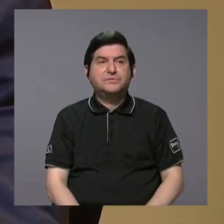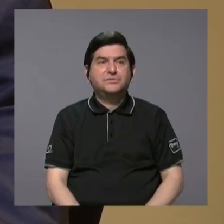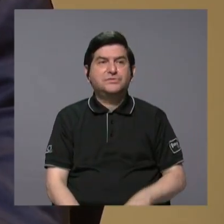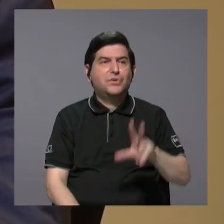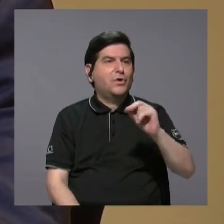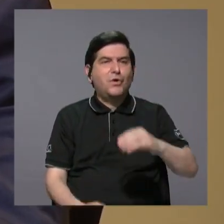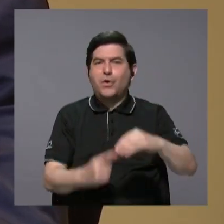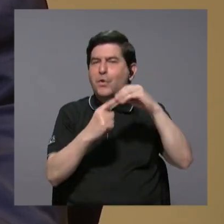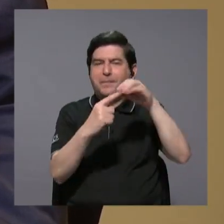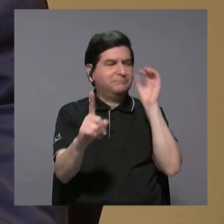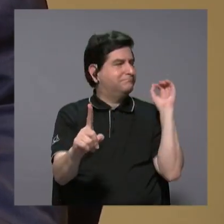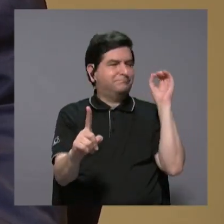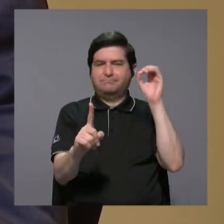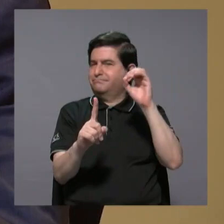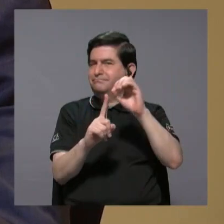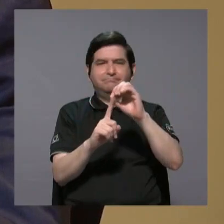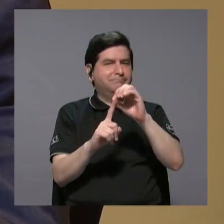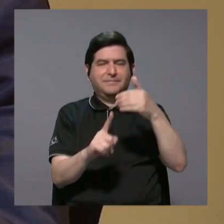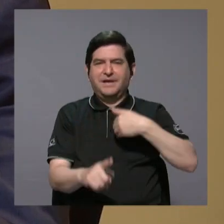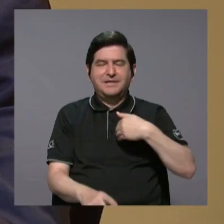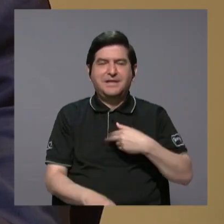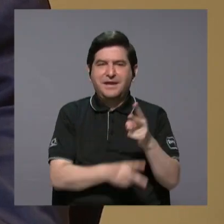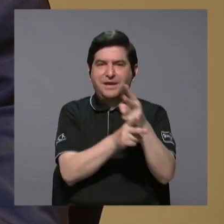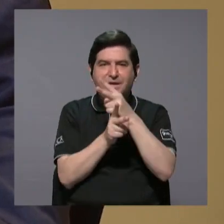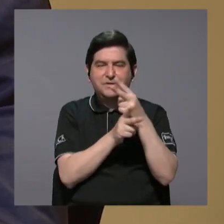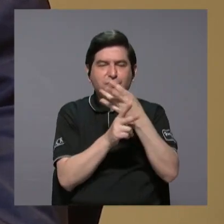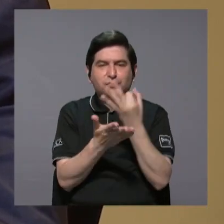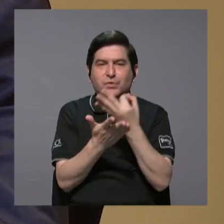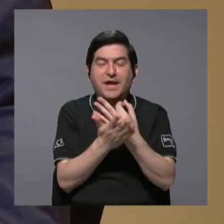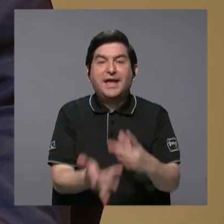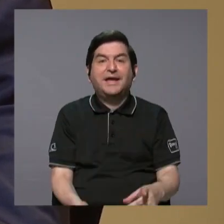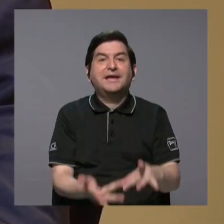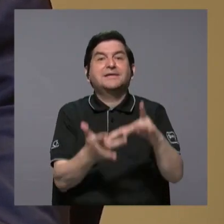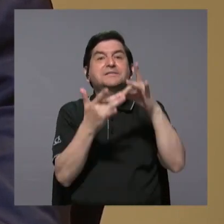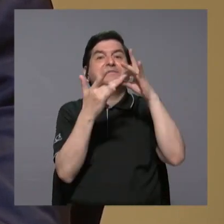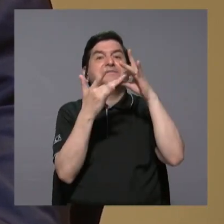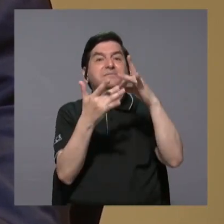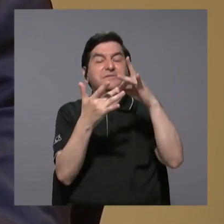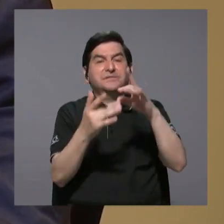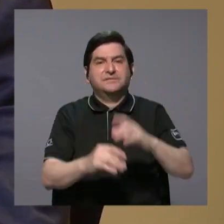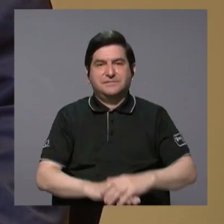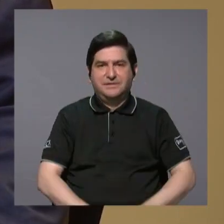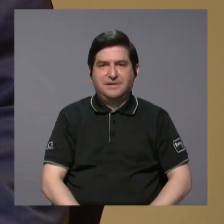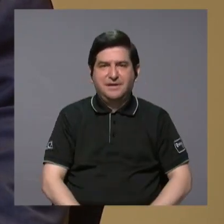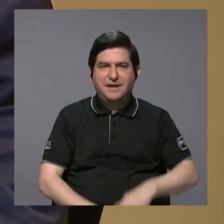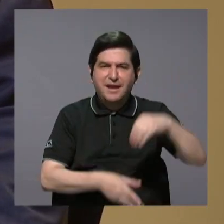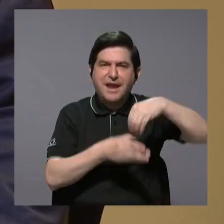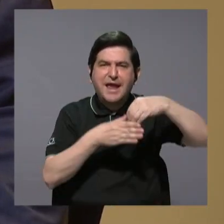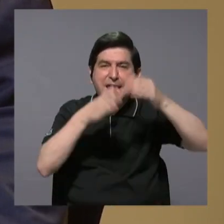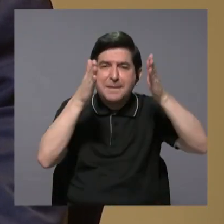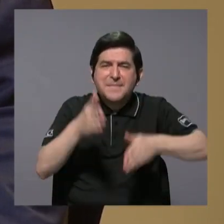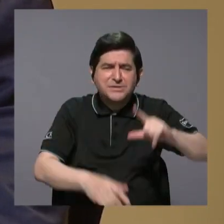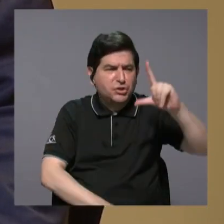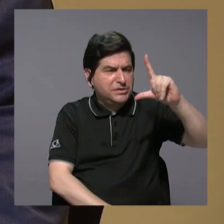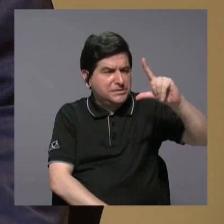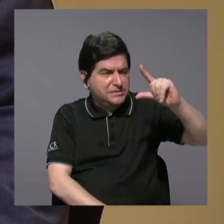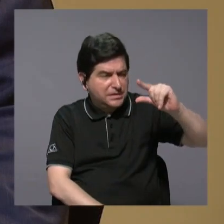el principal objetivo de la supervisión financiera, sobre todo porque los inversionistas